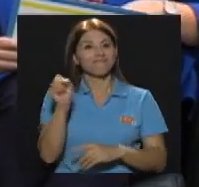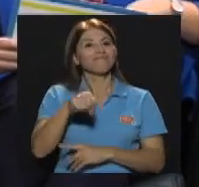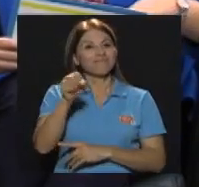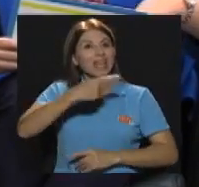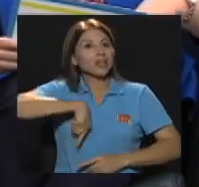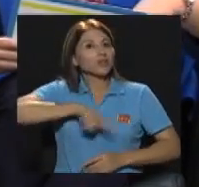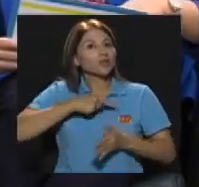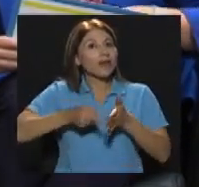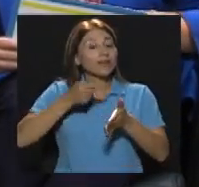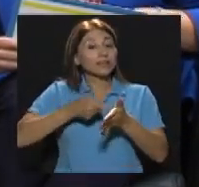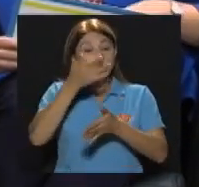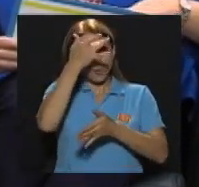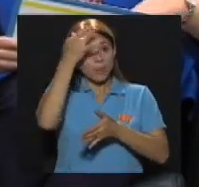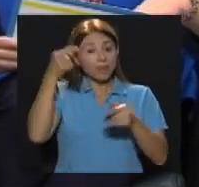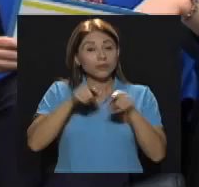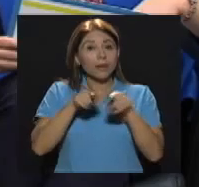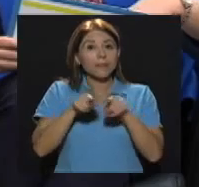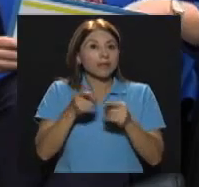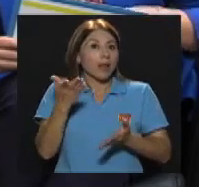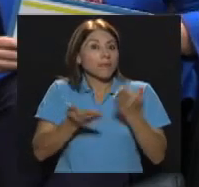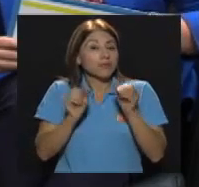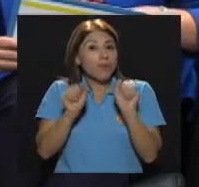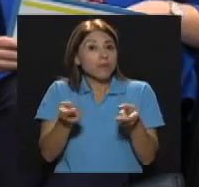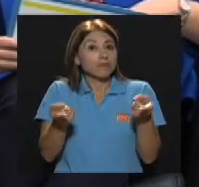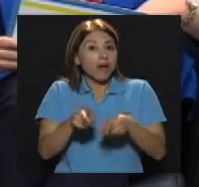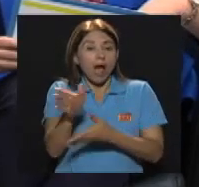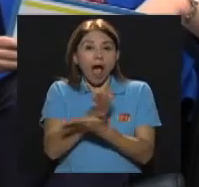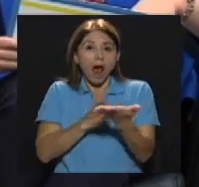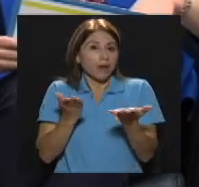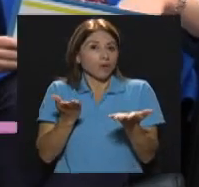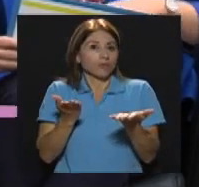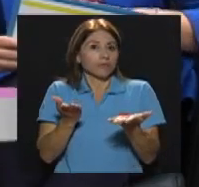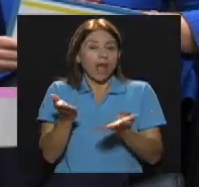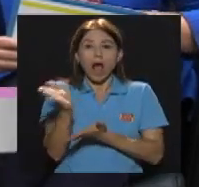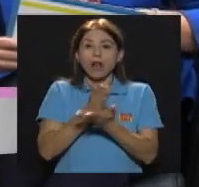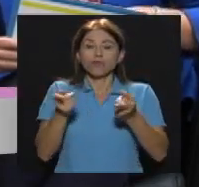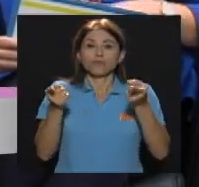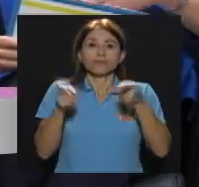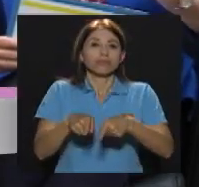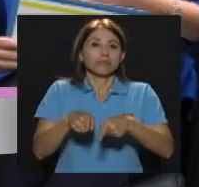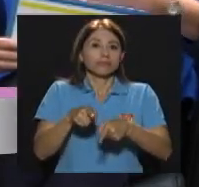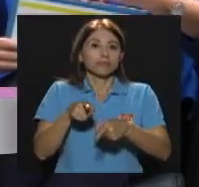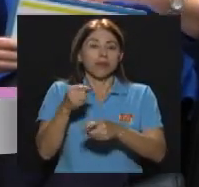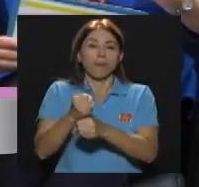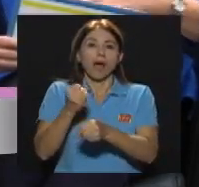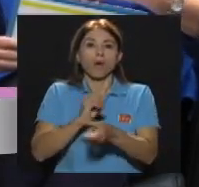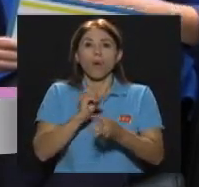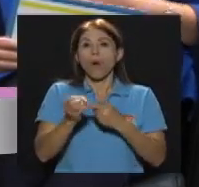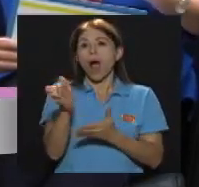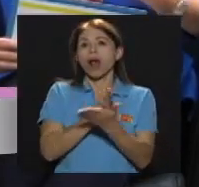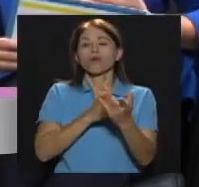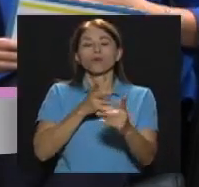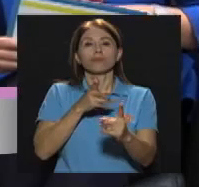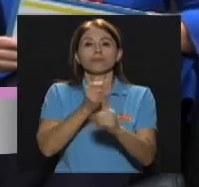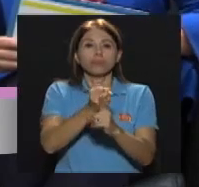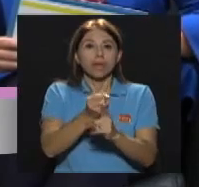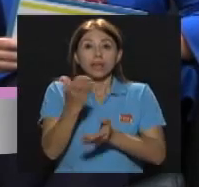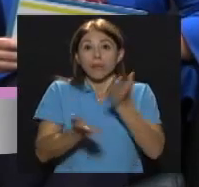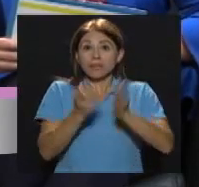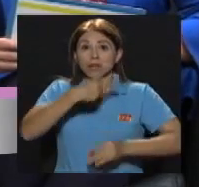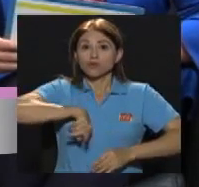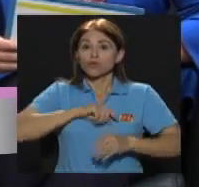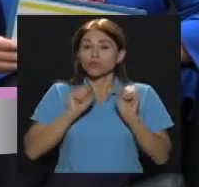algún accidente que podamos tener, ¿verdad? Eventualmente algún accidente laboral, un accidente de tránsito que pueda dejarnos con cierto impedimento,